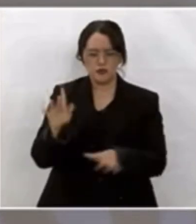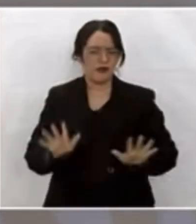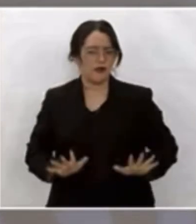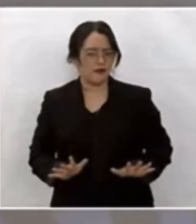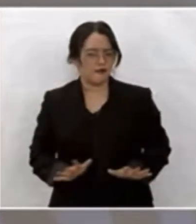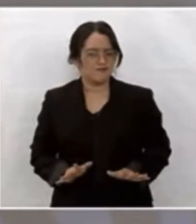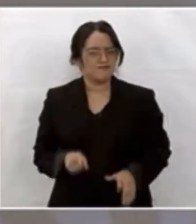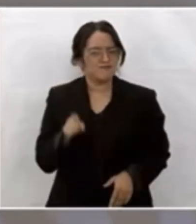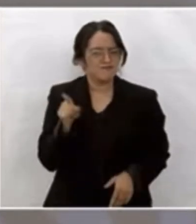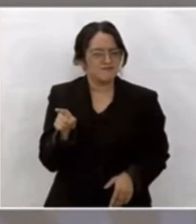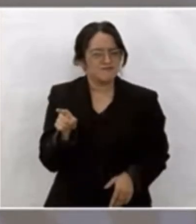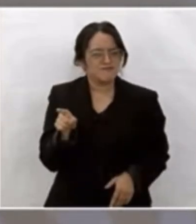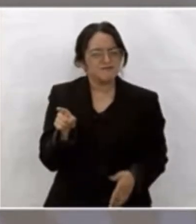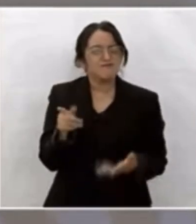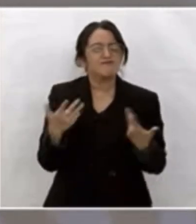actitud